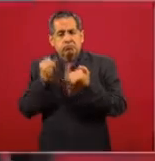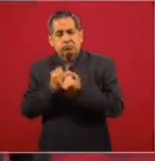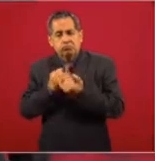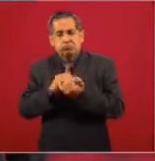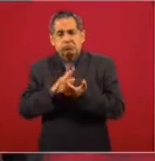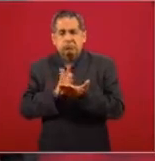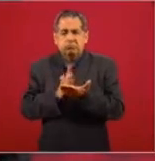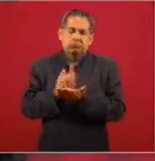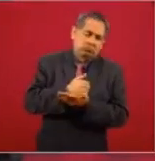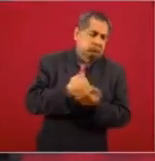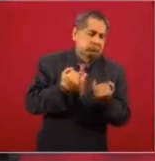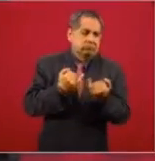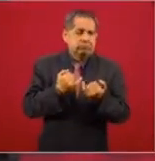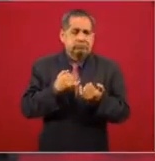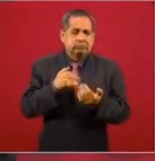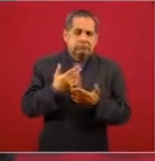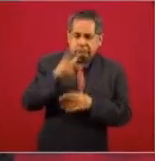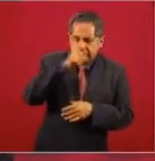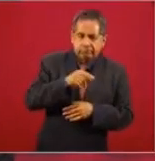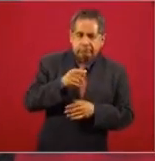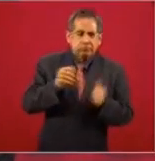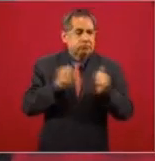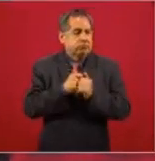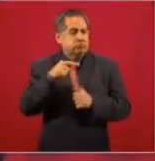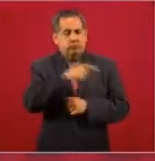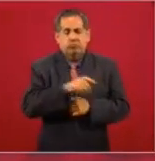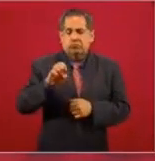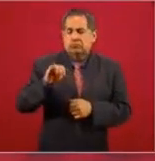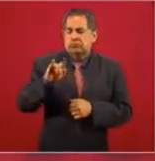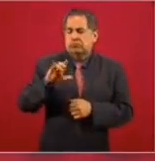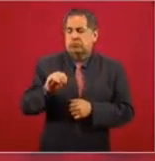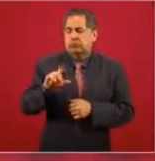en lo que sucedió con Lozoya.